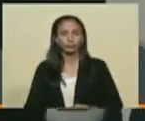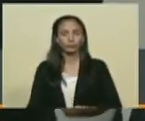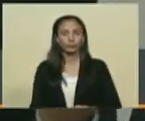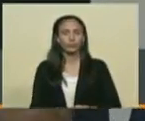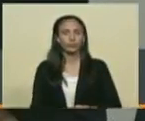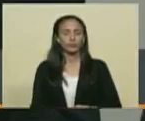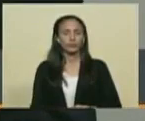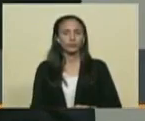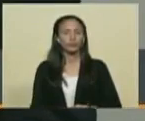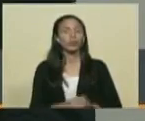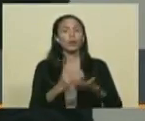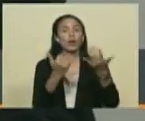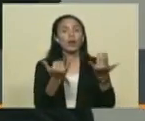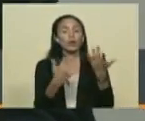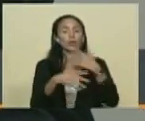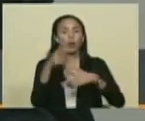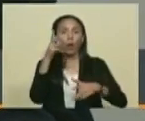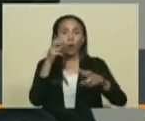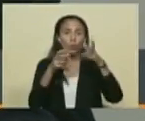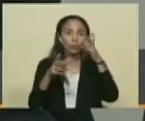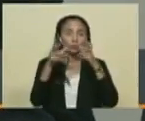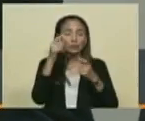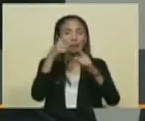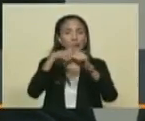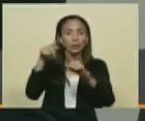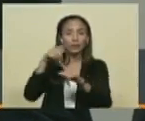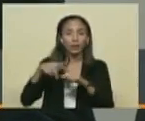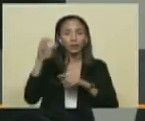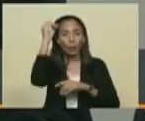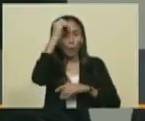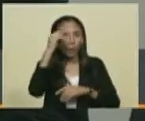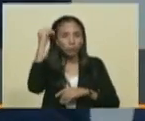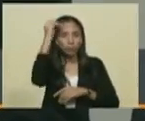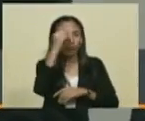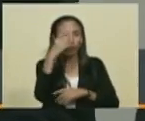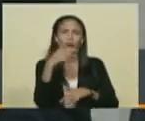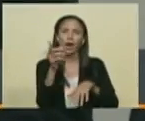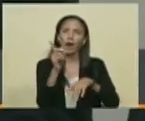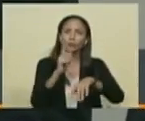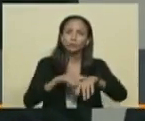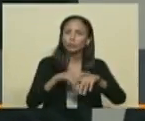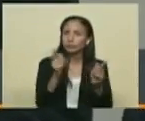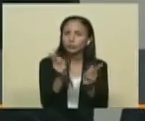Van a tener la oportunidad de escuchar varias intervenciones, breves todas.